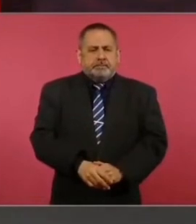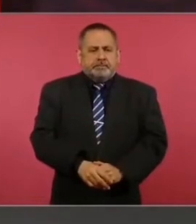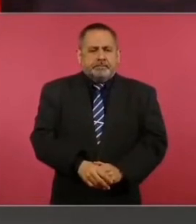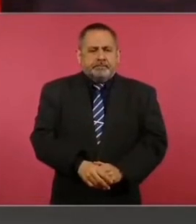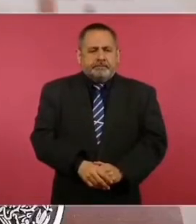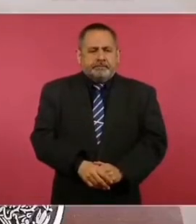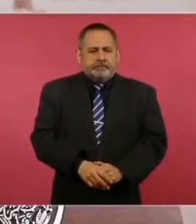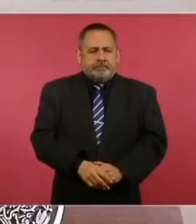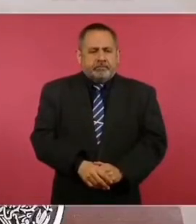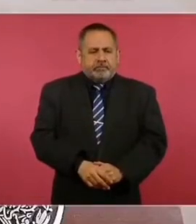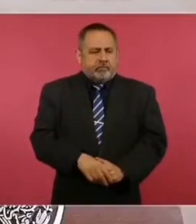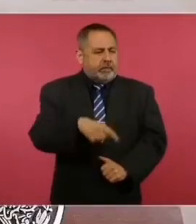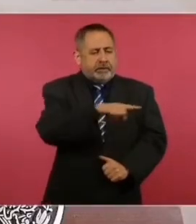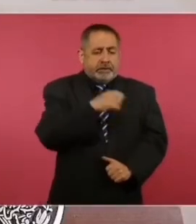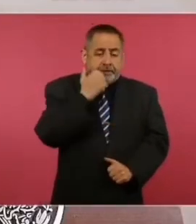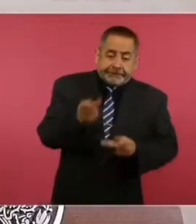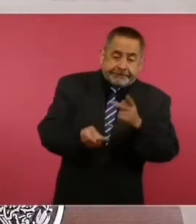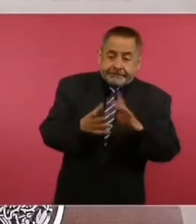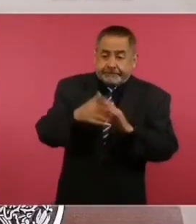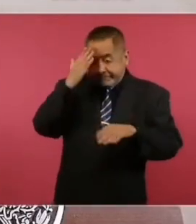Y la gente quería conocer todo.